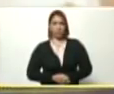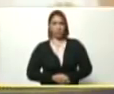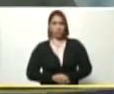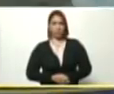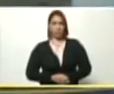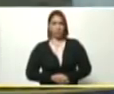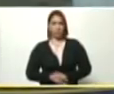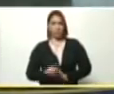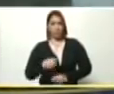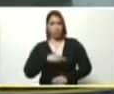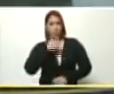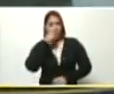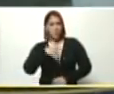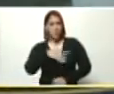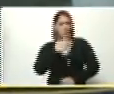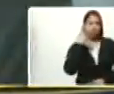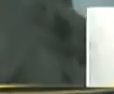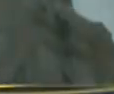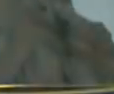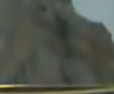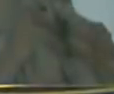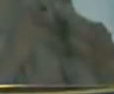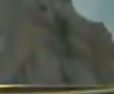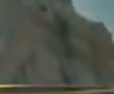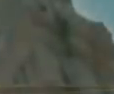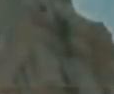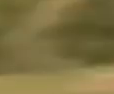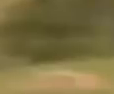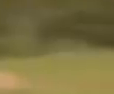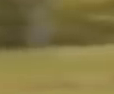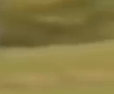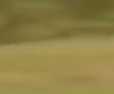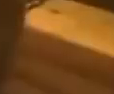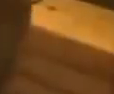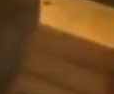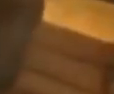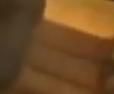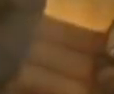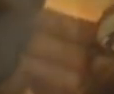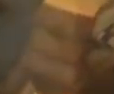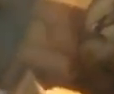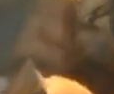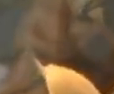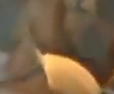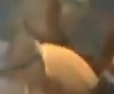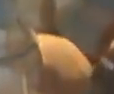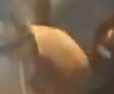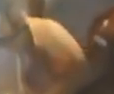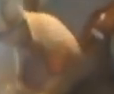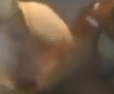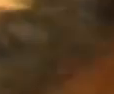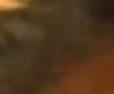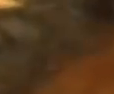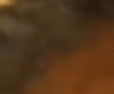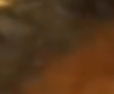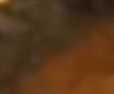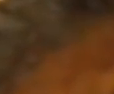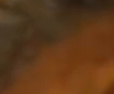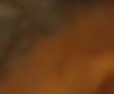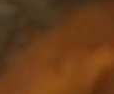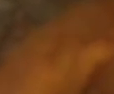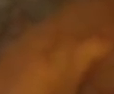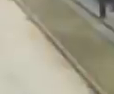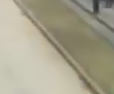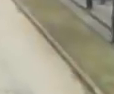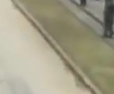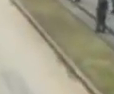Nuestro pueblo debe saber cuánto ha costado, cuánta historia ha pasado en 200 años.